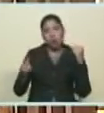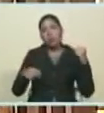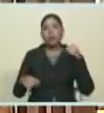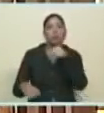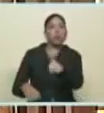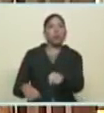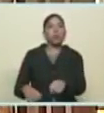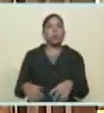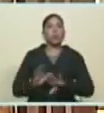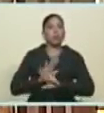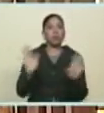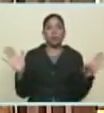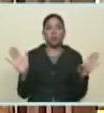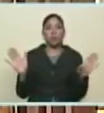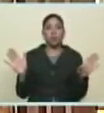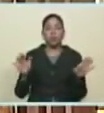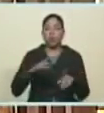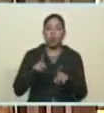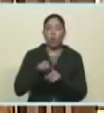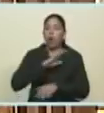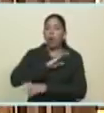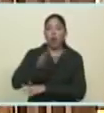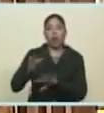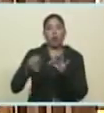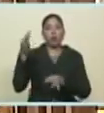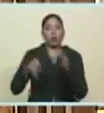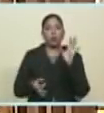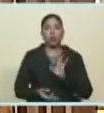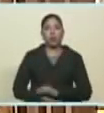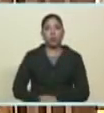basta. Ya basta.